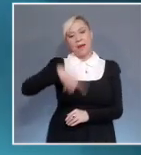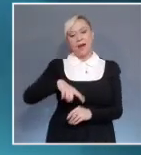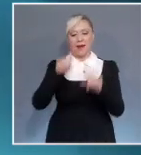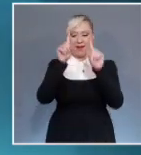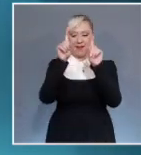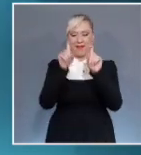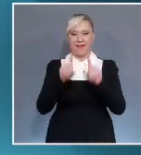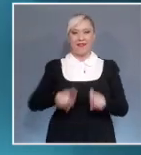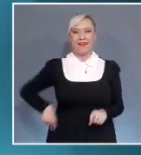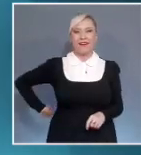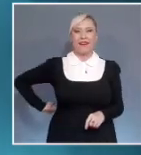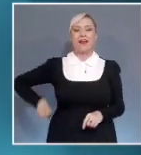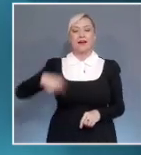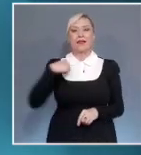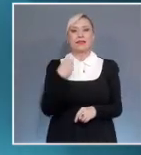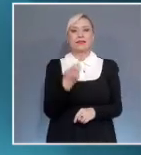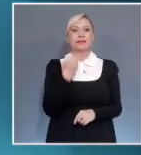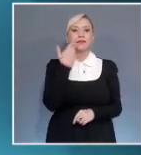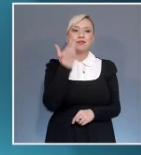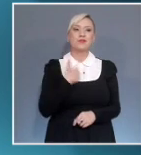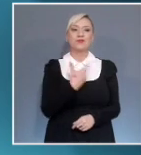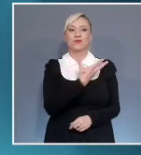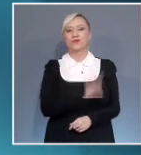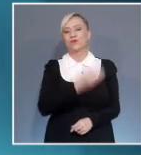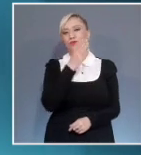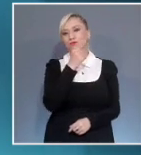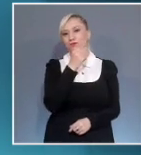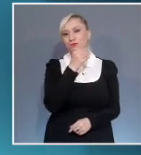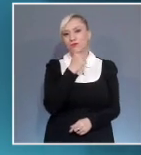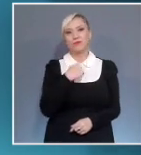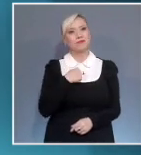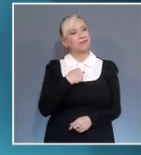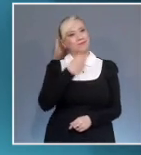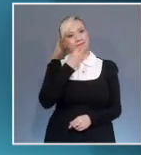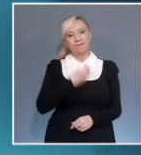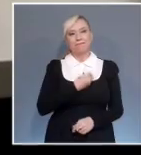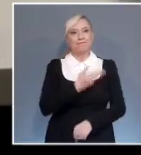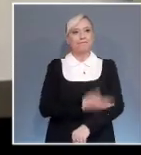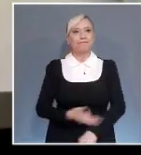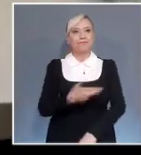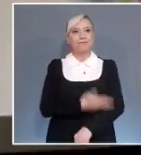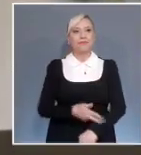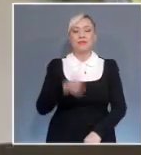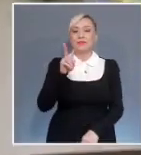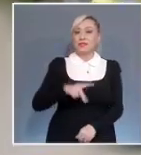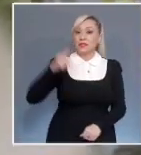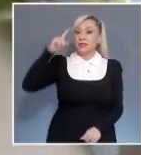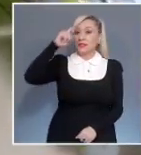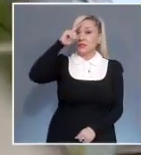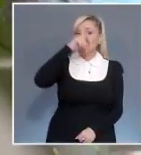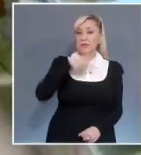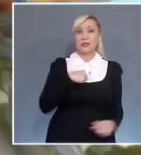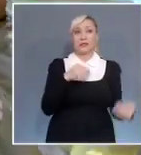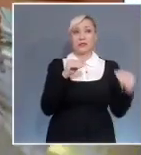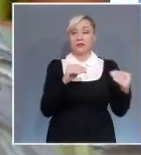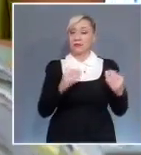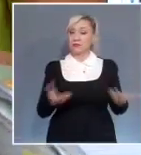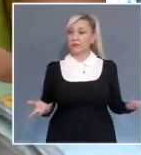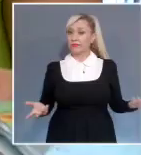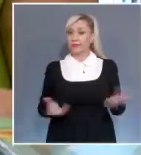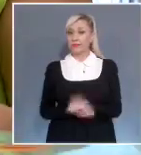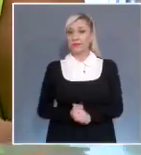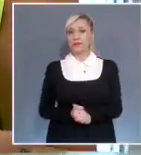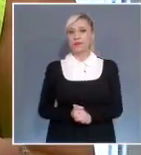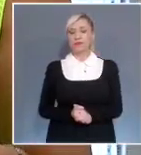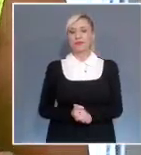tribunal, donde la carga laboral es continua, es la misma. Asimismo, sugirieron algunas